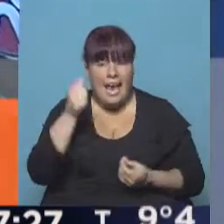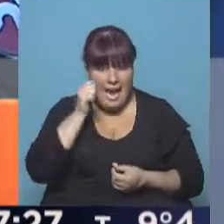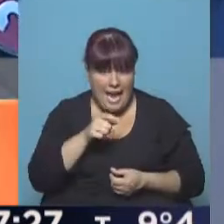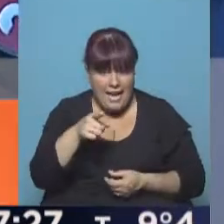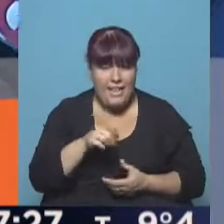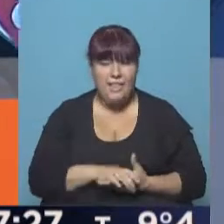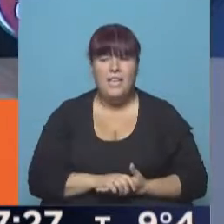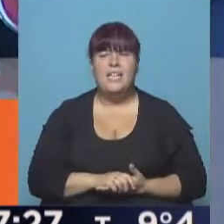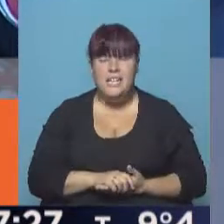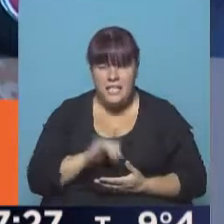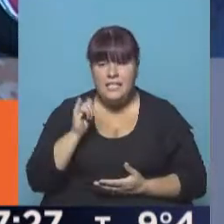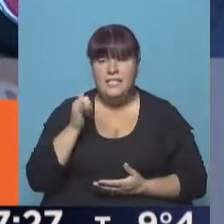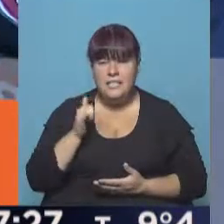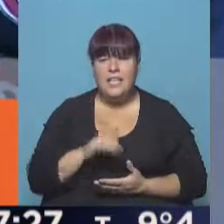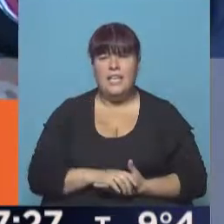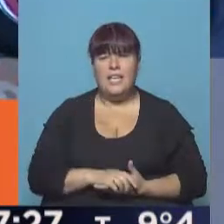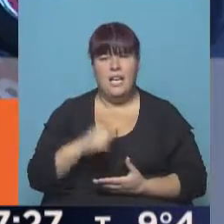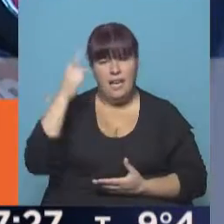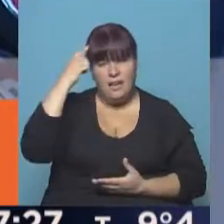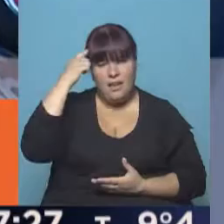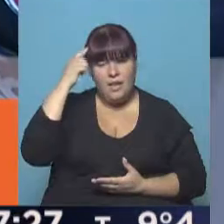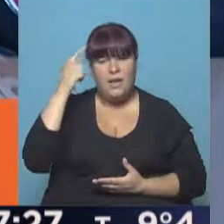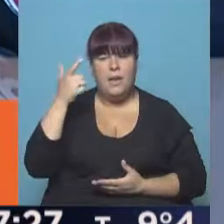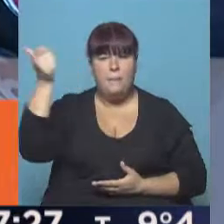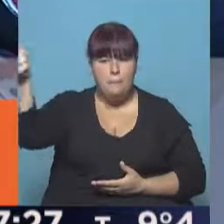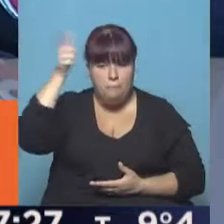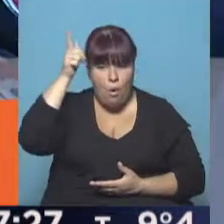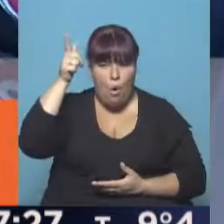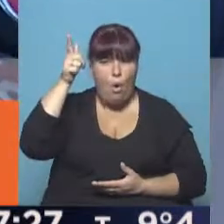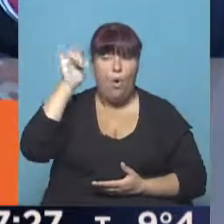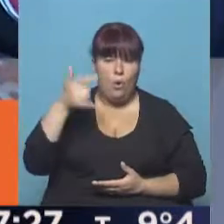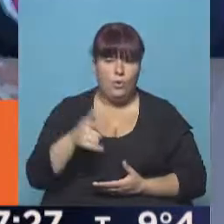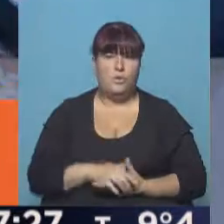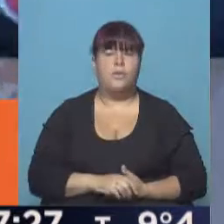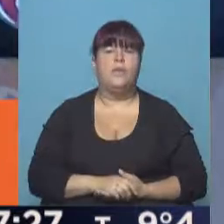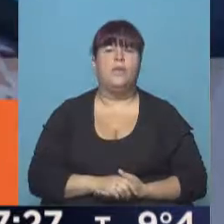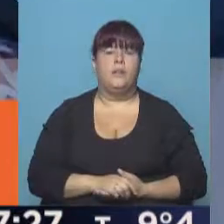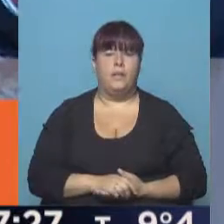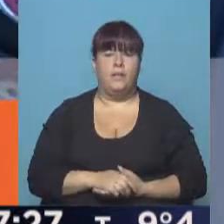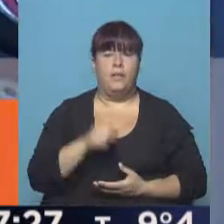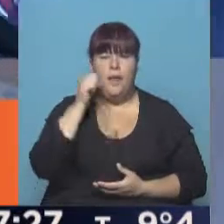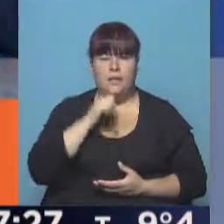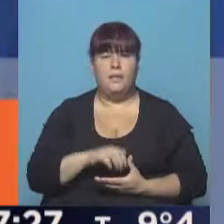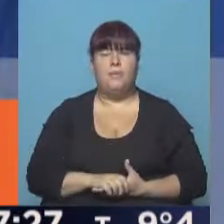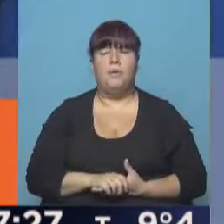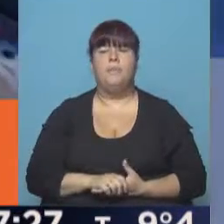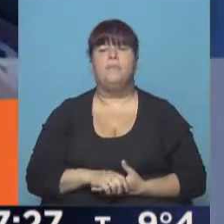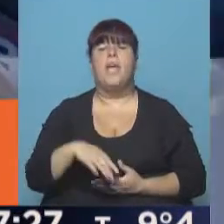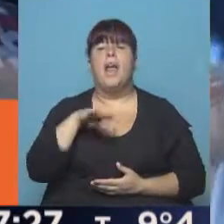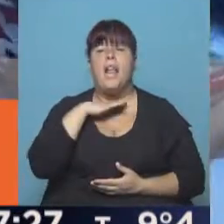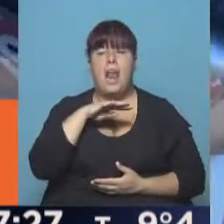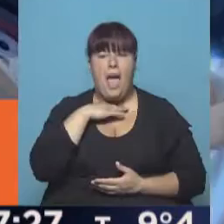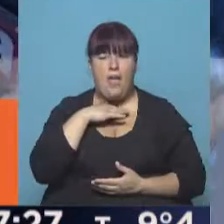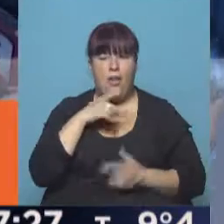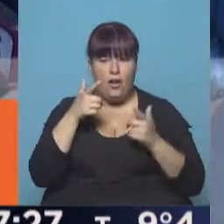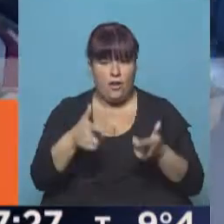usted? Sí, acá en pistola. Está lastimada. ¿Los ladrones roban